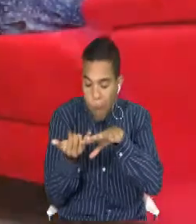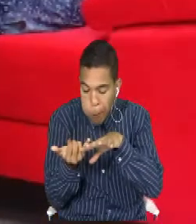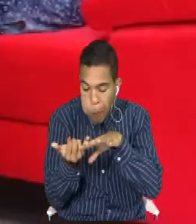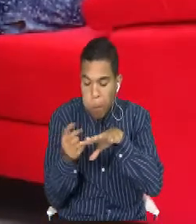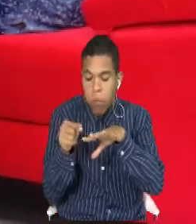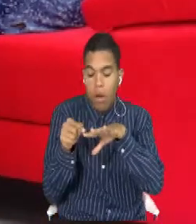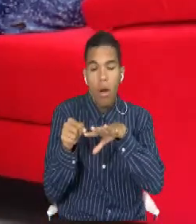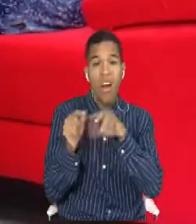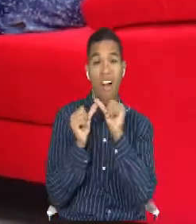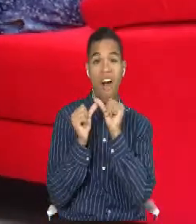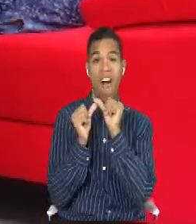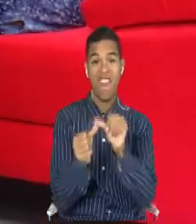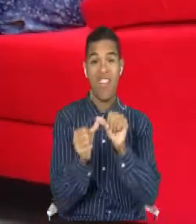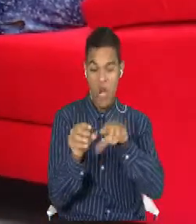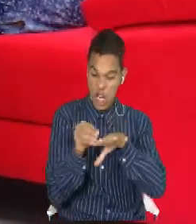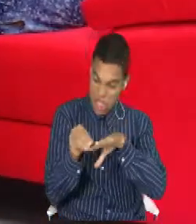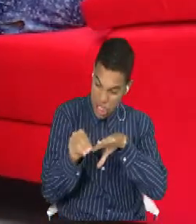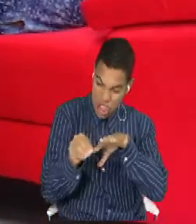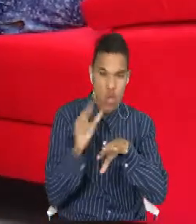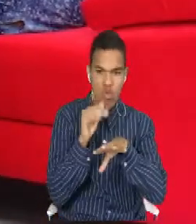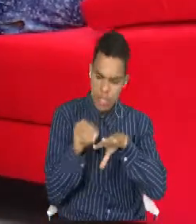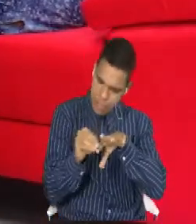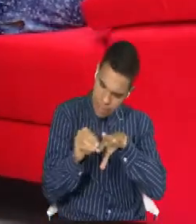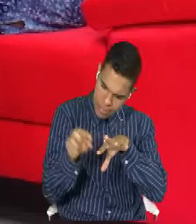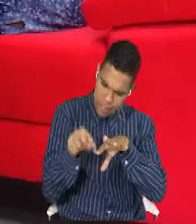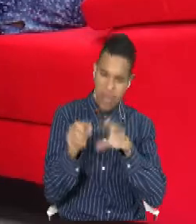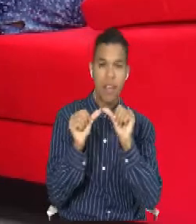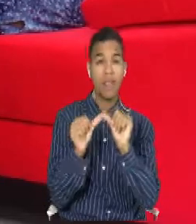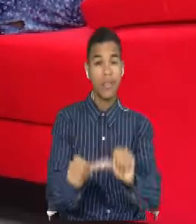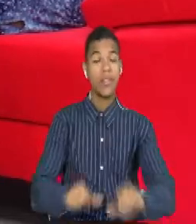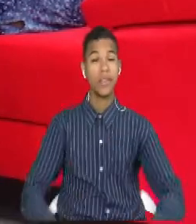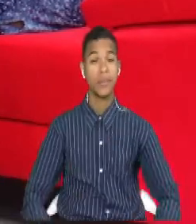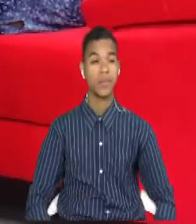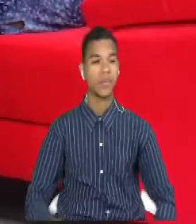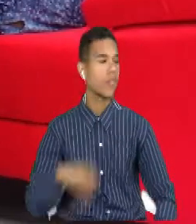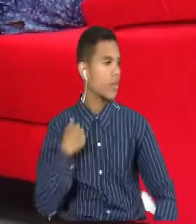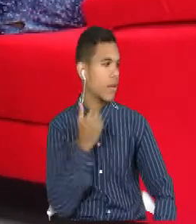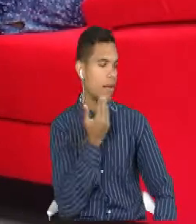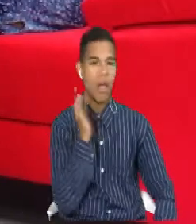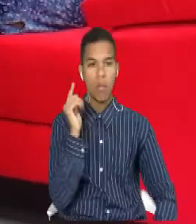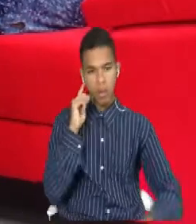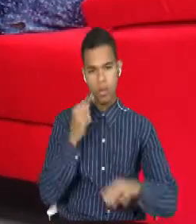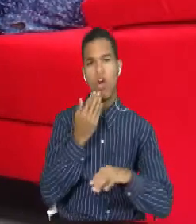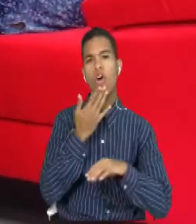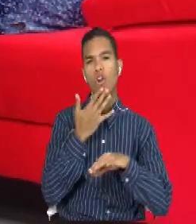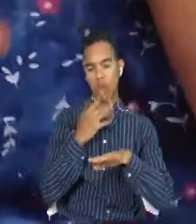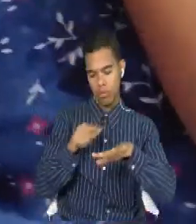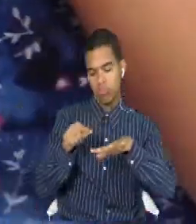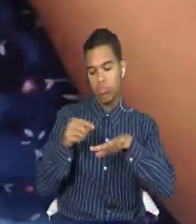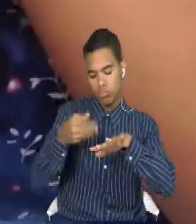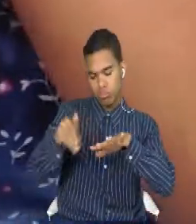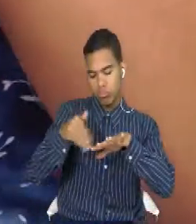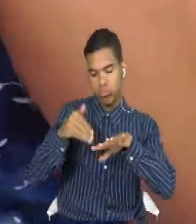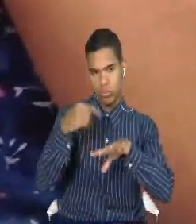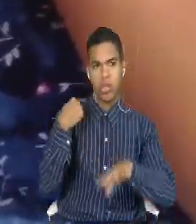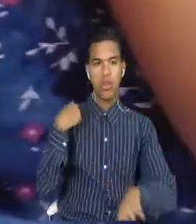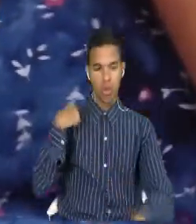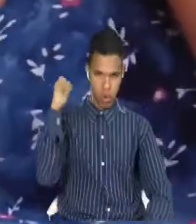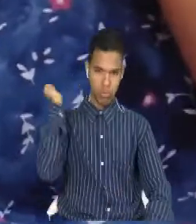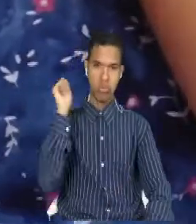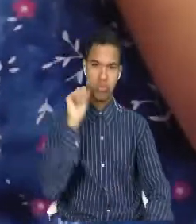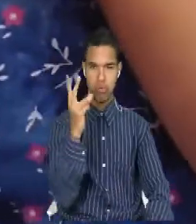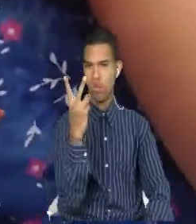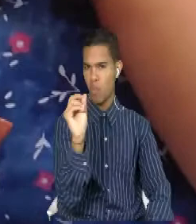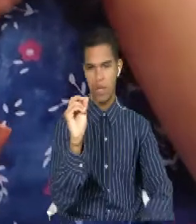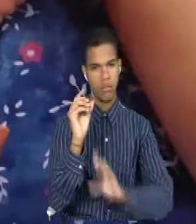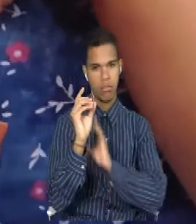Es decir, Kiara, yo por ejemplo tengo este color de uña que es permanente, ¿cierto? Llevo 20 días con mi uña